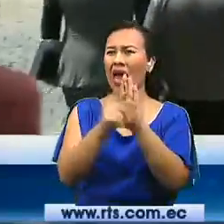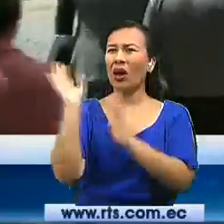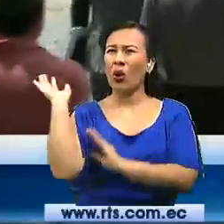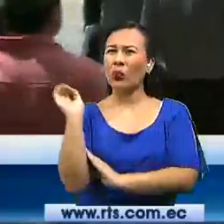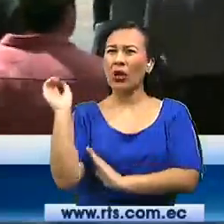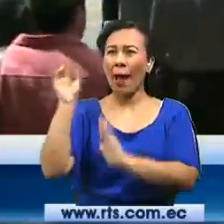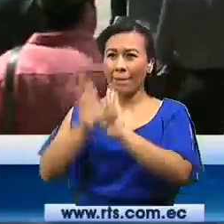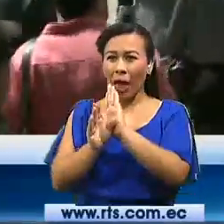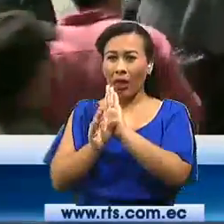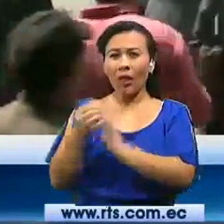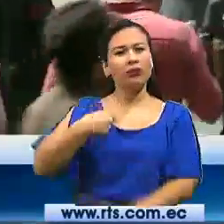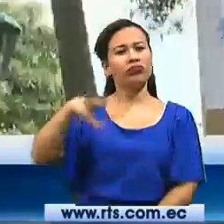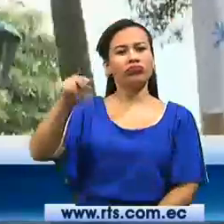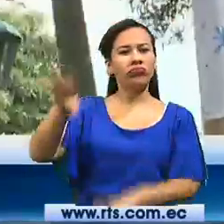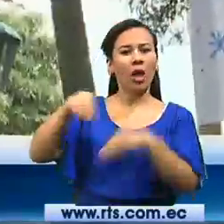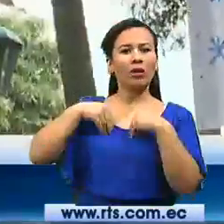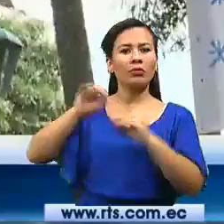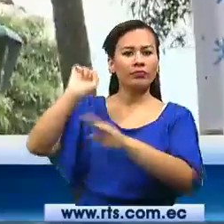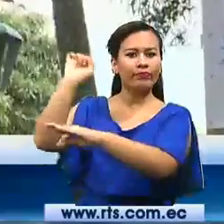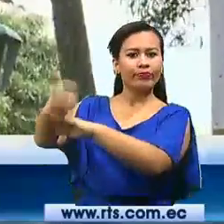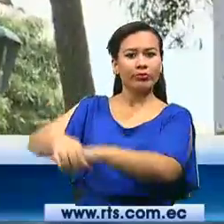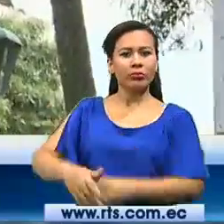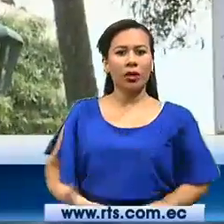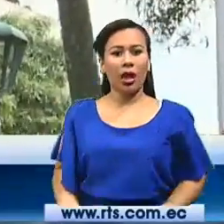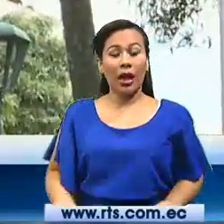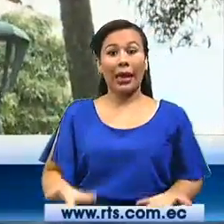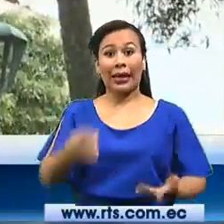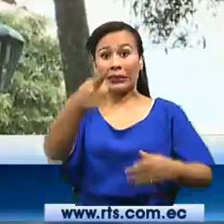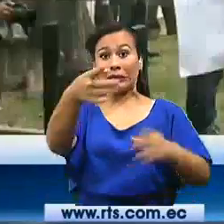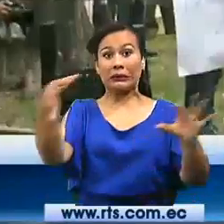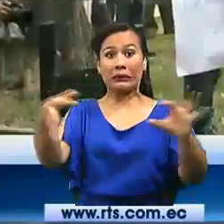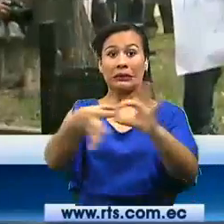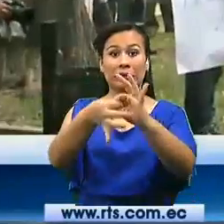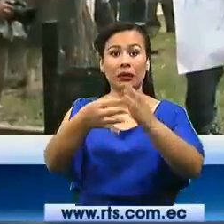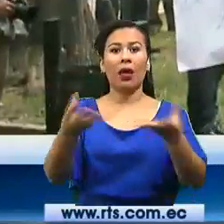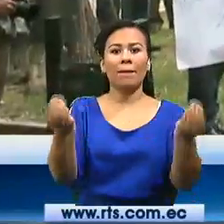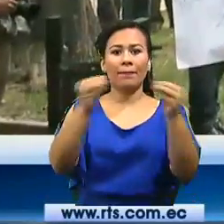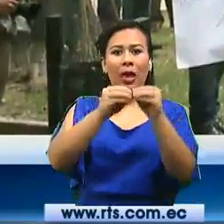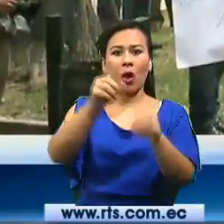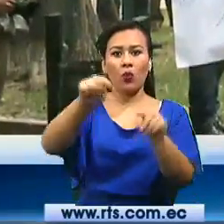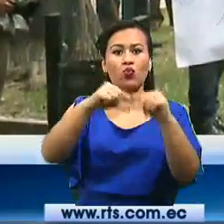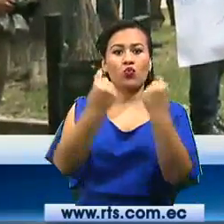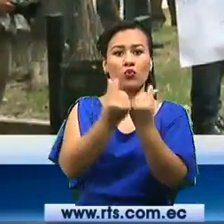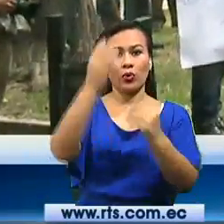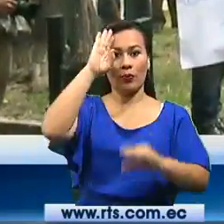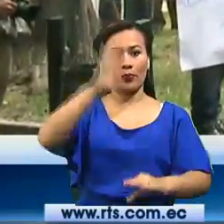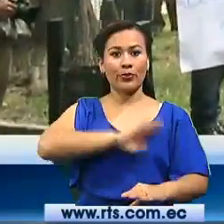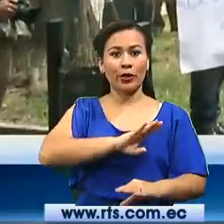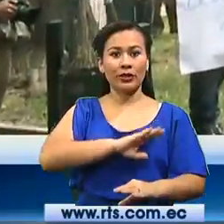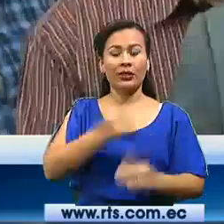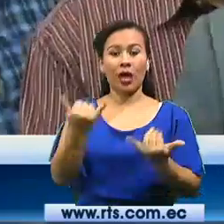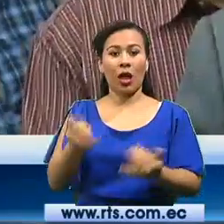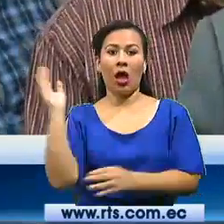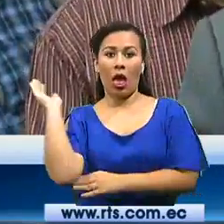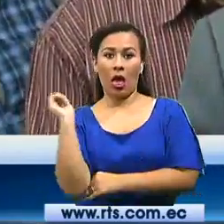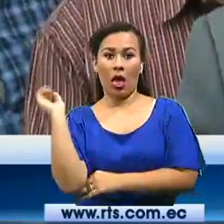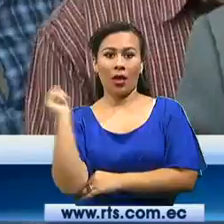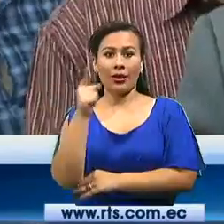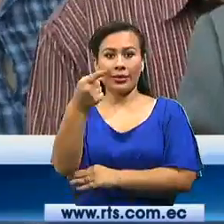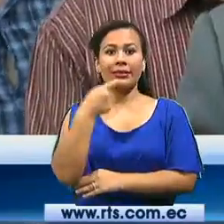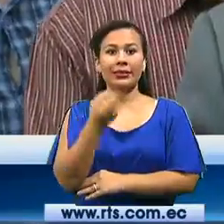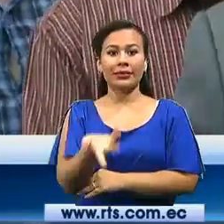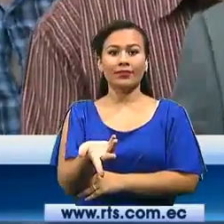ya está en manos de la Asamblea. A ellos se unieron esta vez un grupo de policías en servicio pasivo. El archivo de